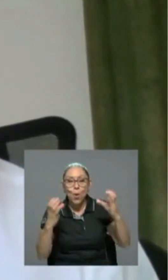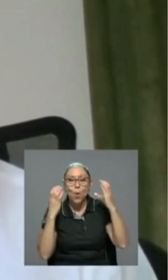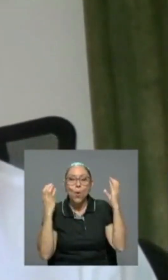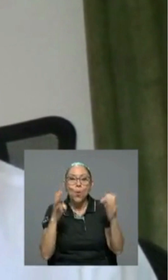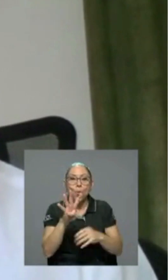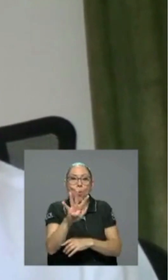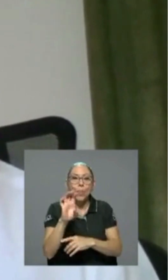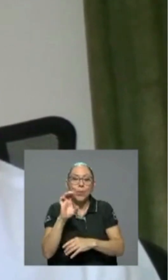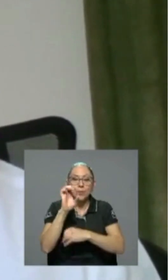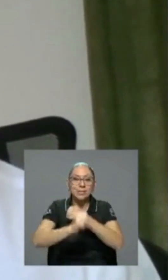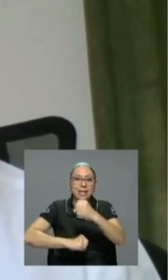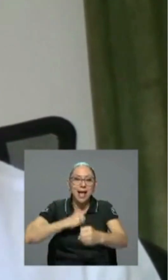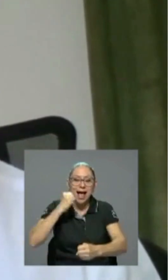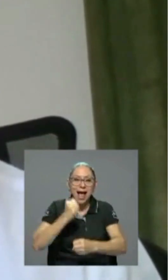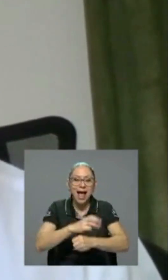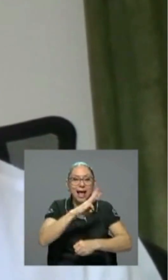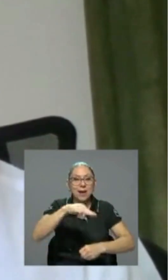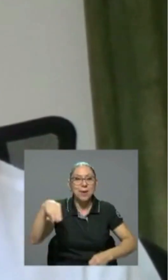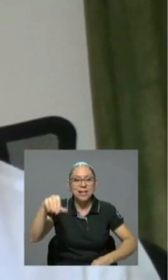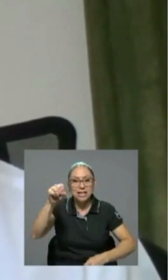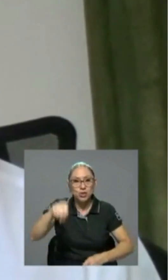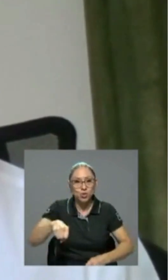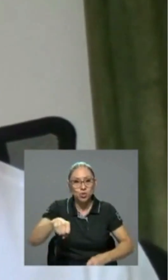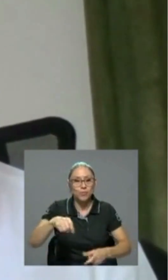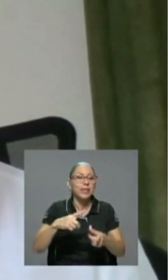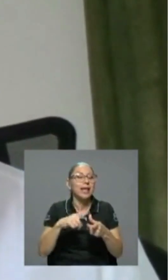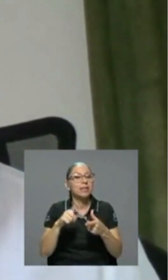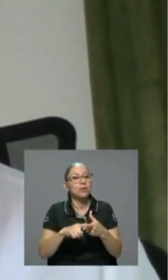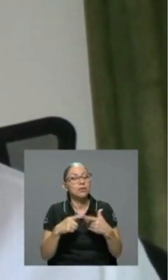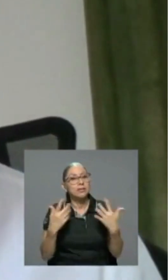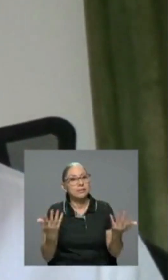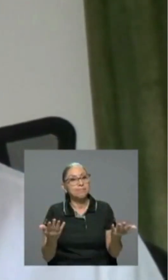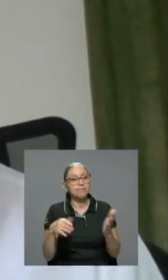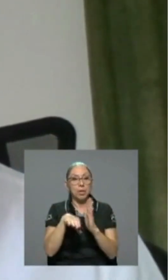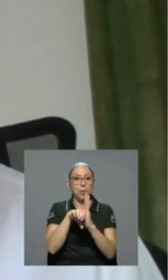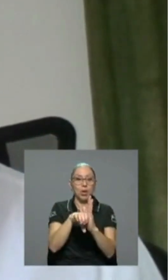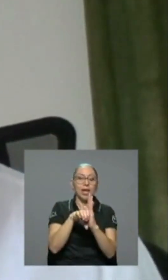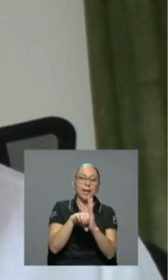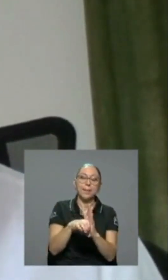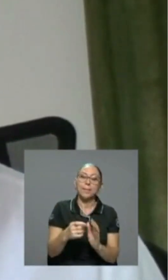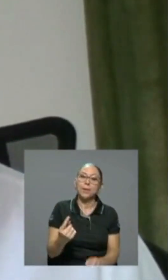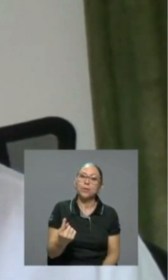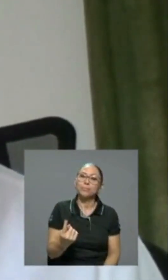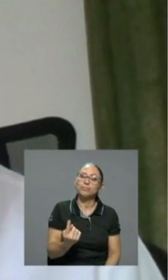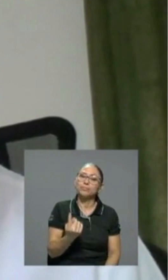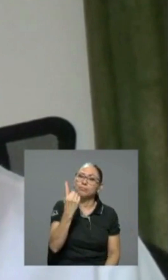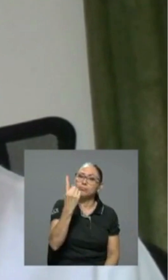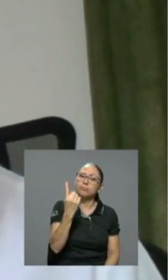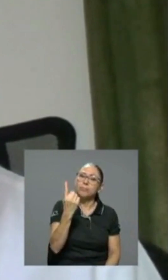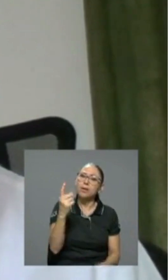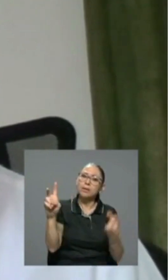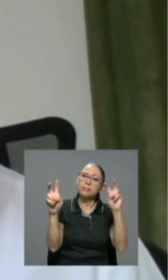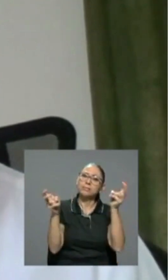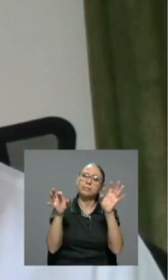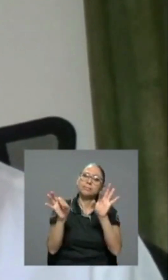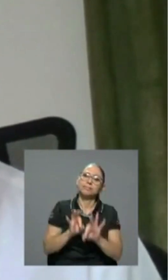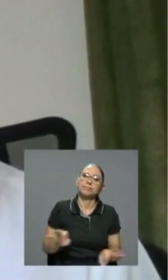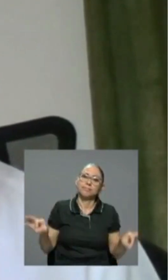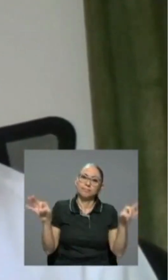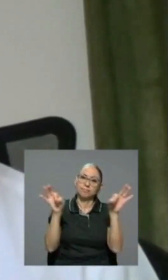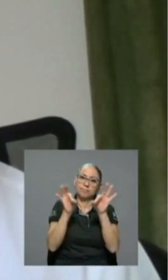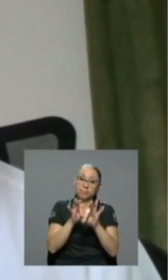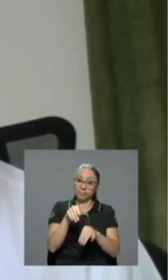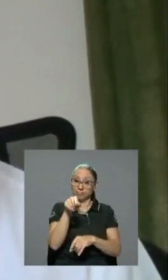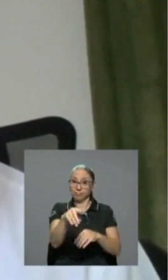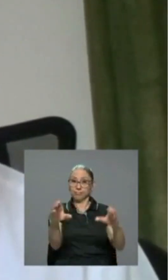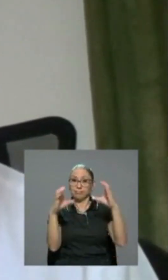cuarto centenario de la Mar del Sur. Entonces, por ejemplo, hay un aspecto muy importante en esta